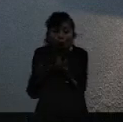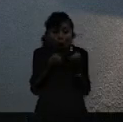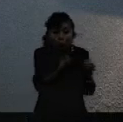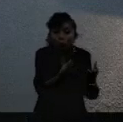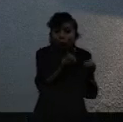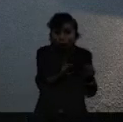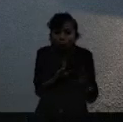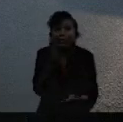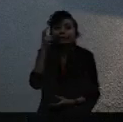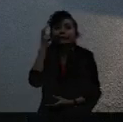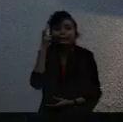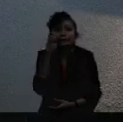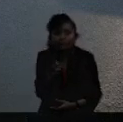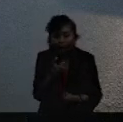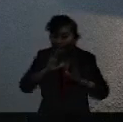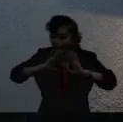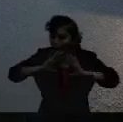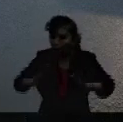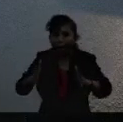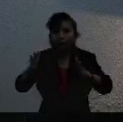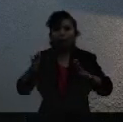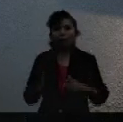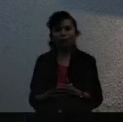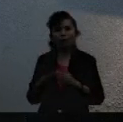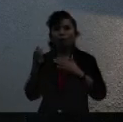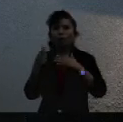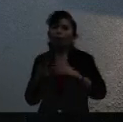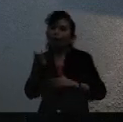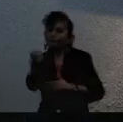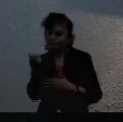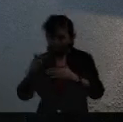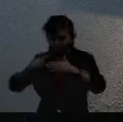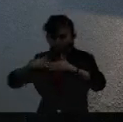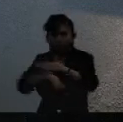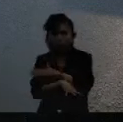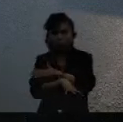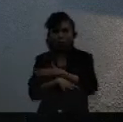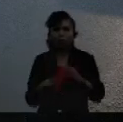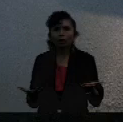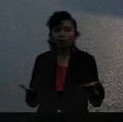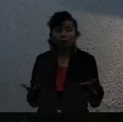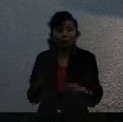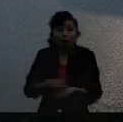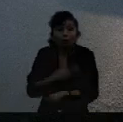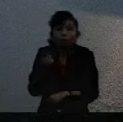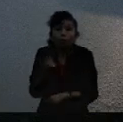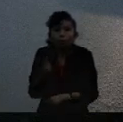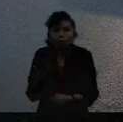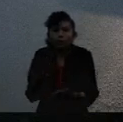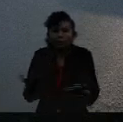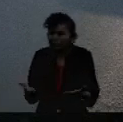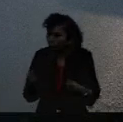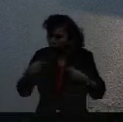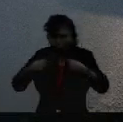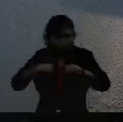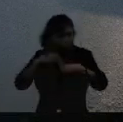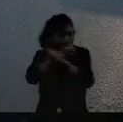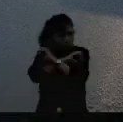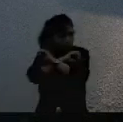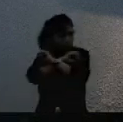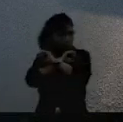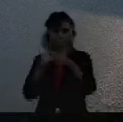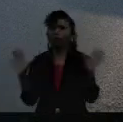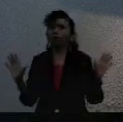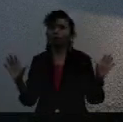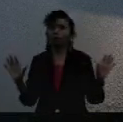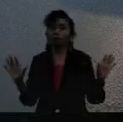frontal y sin cuartel en contra de la corrupción Porque llegamos con la convicción y lo tengo muy claro muy